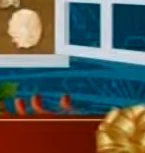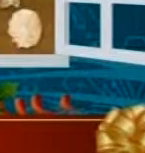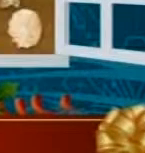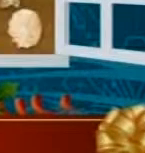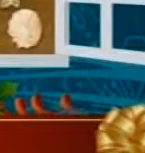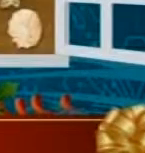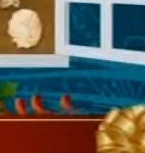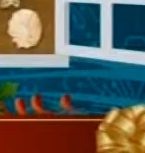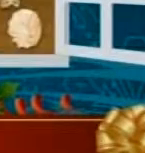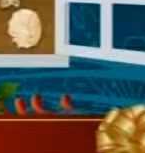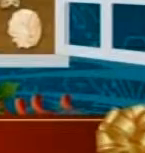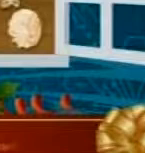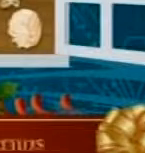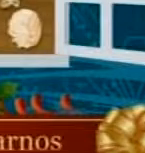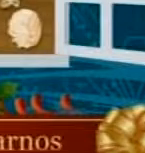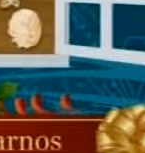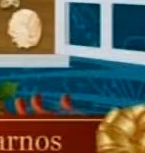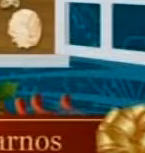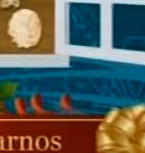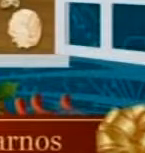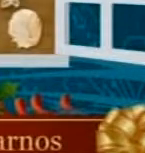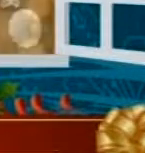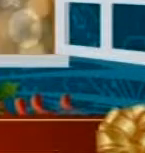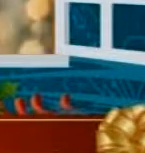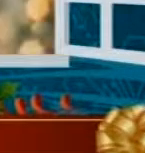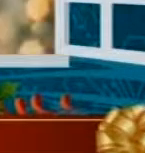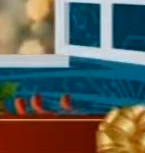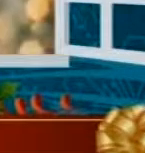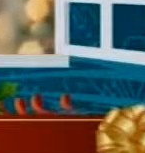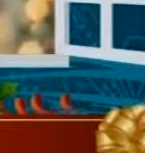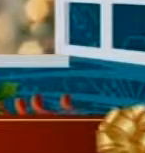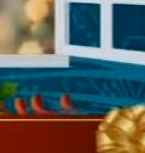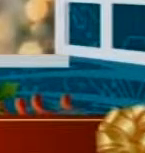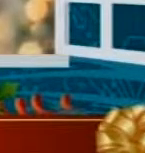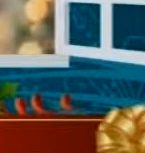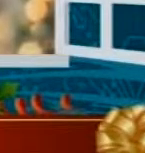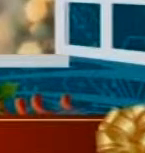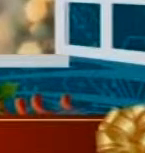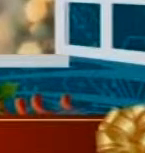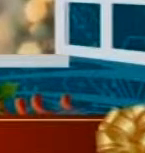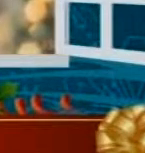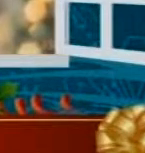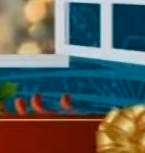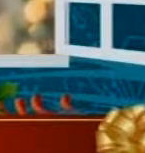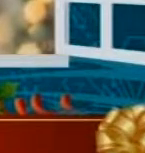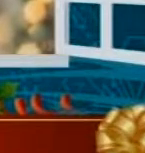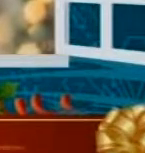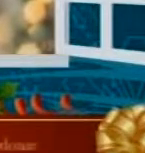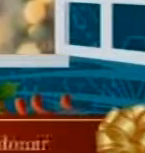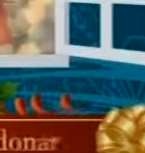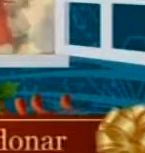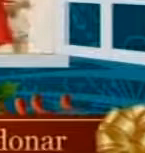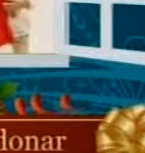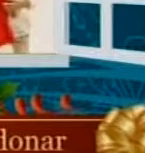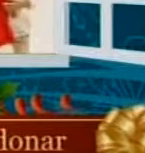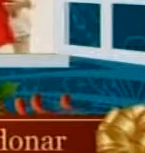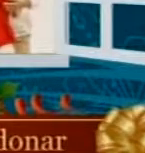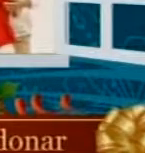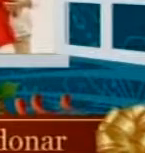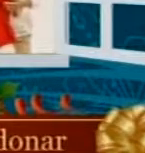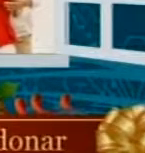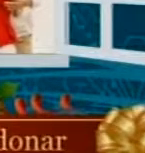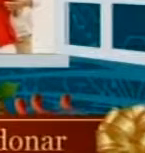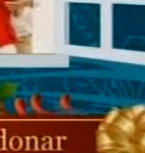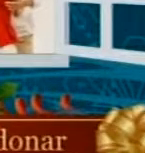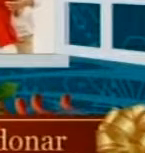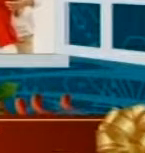amor. Ha llegado el tiempo de encontrarnos, de compartir, cantar, soñar y